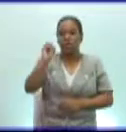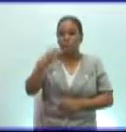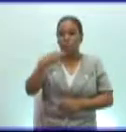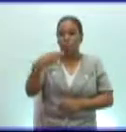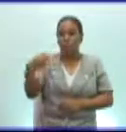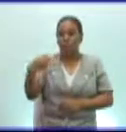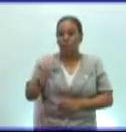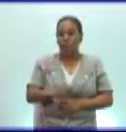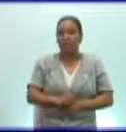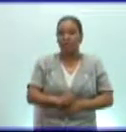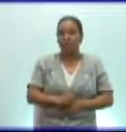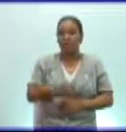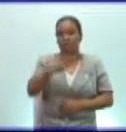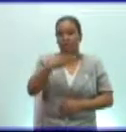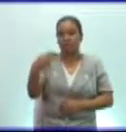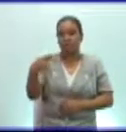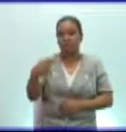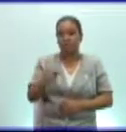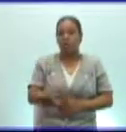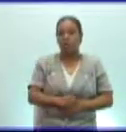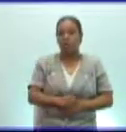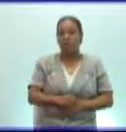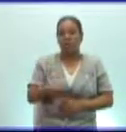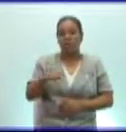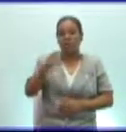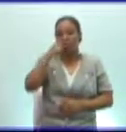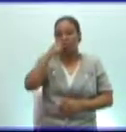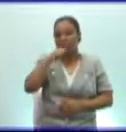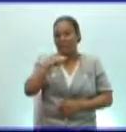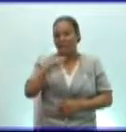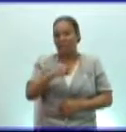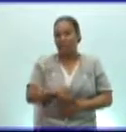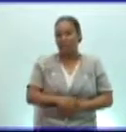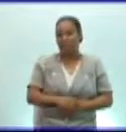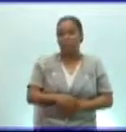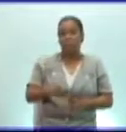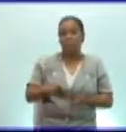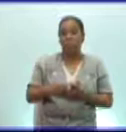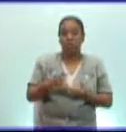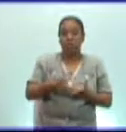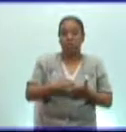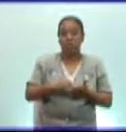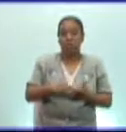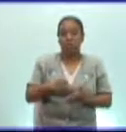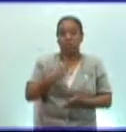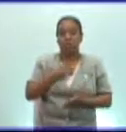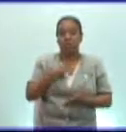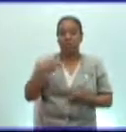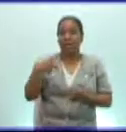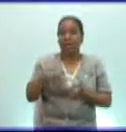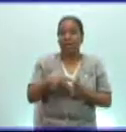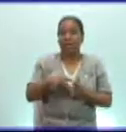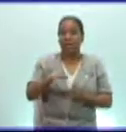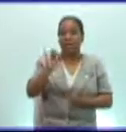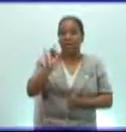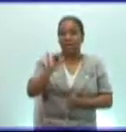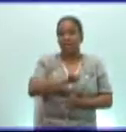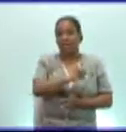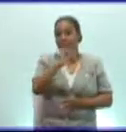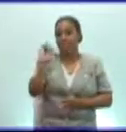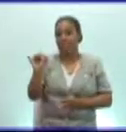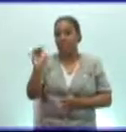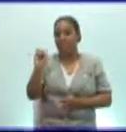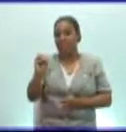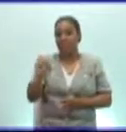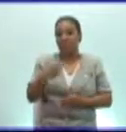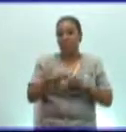ácido. Si hacemos cálculo con esos valores de concentración, pues tendremos que entre 7 y 0 el pH sería